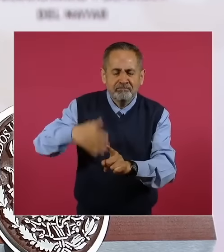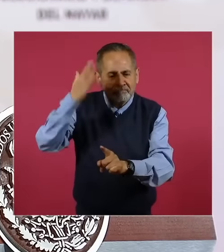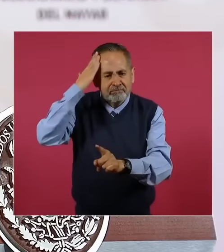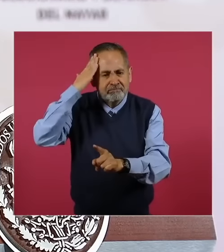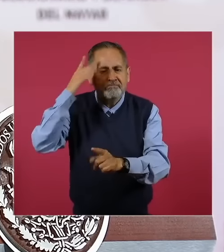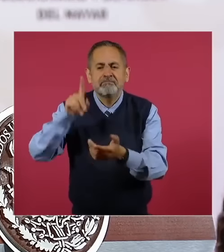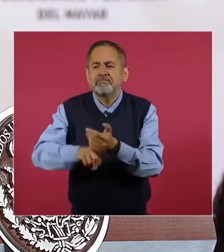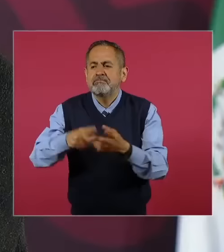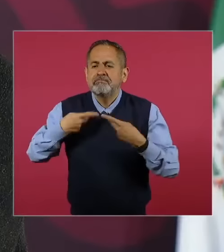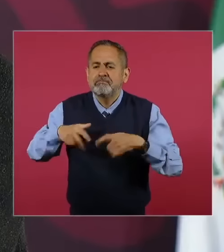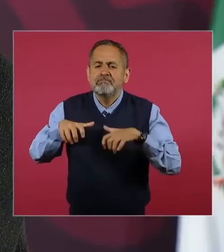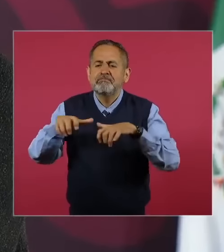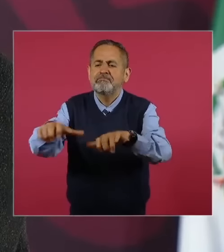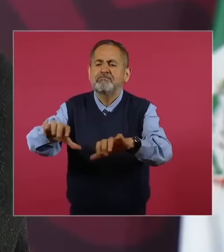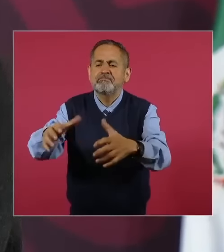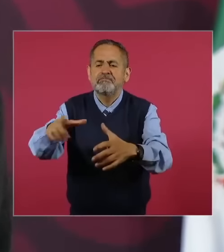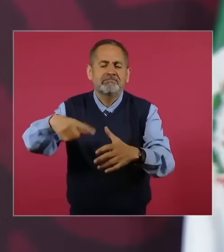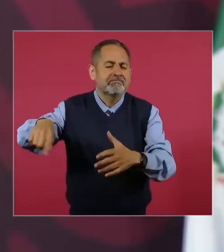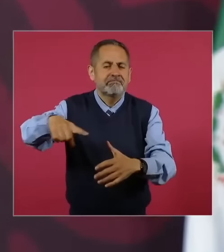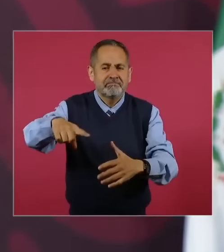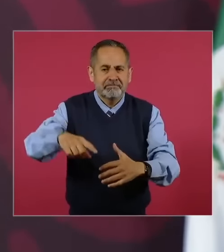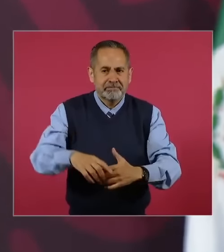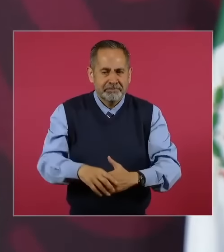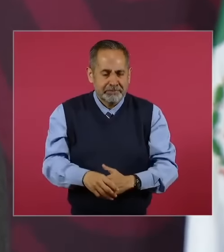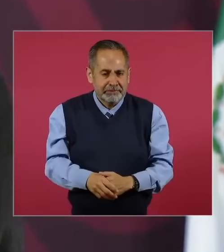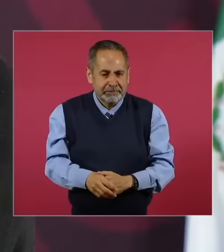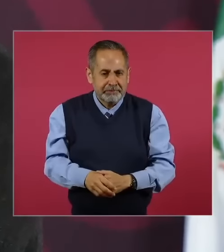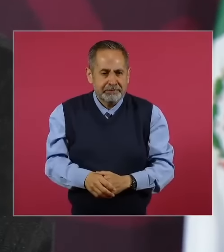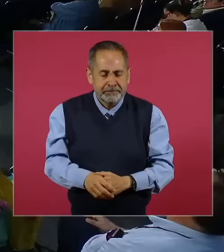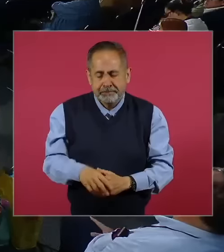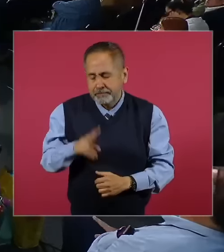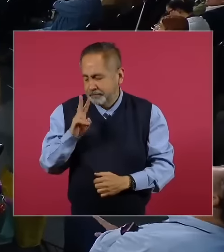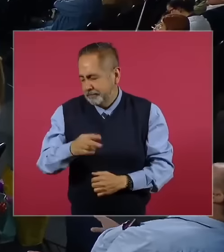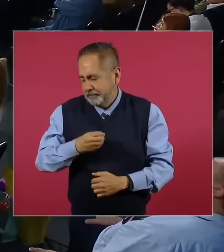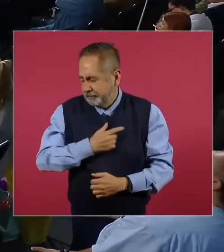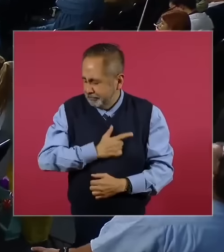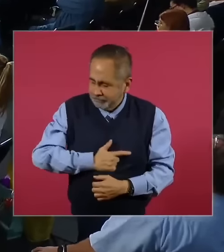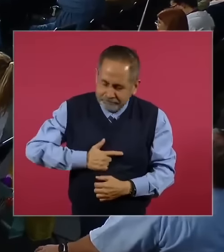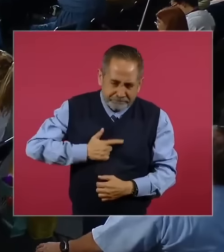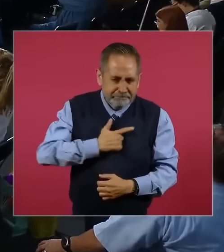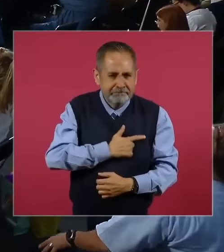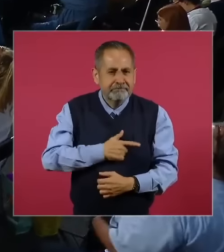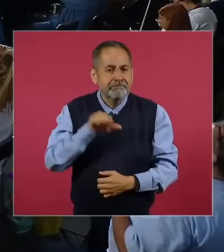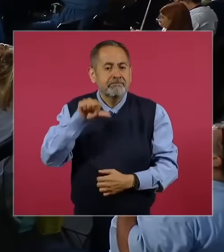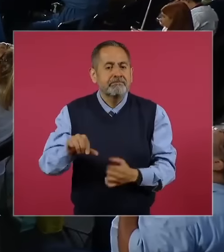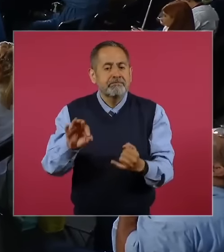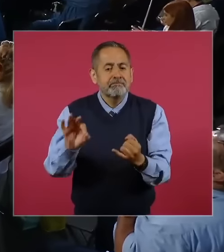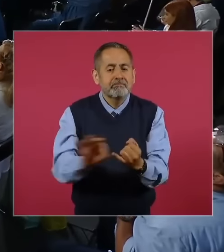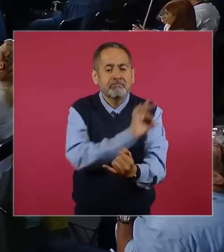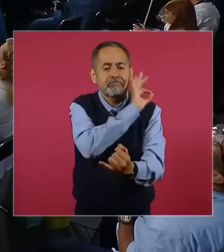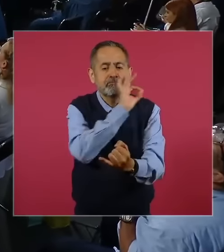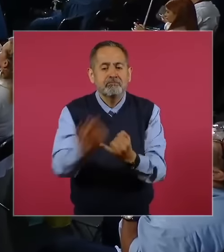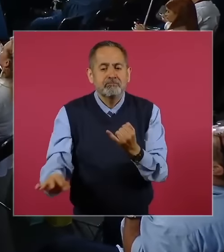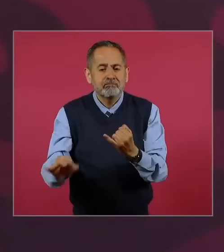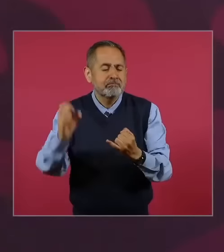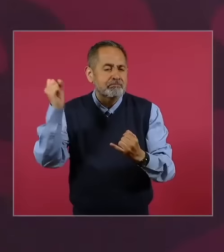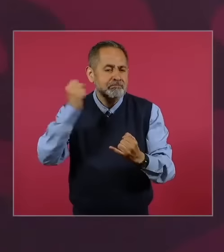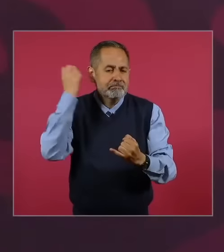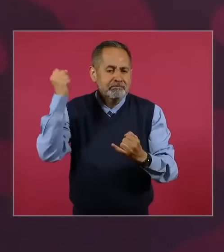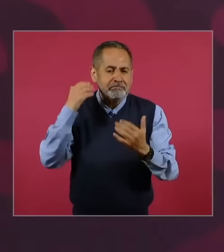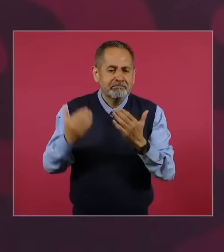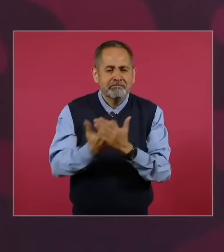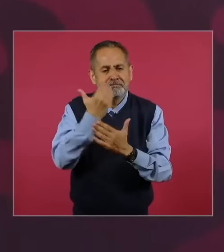México. Y me da mucho gusto el que sea esta la última conferencia.